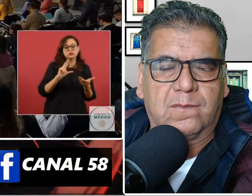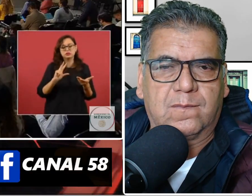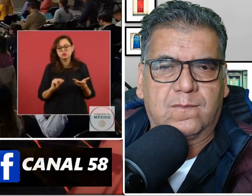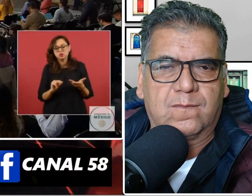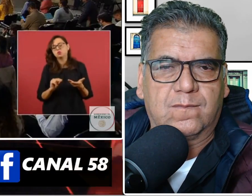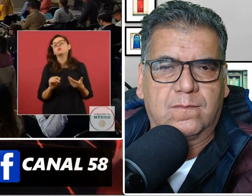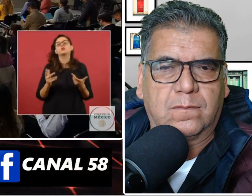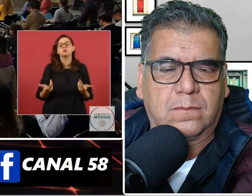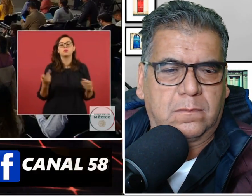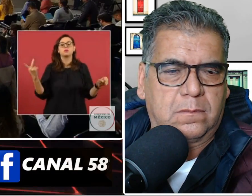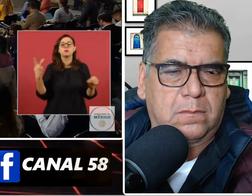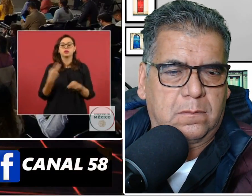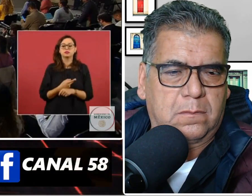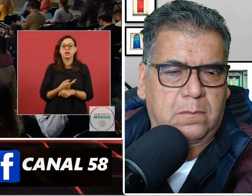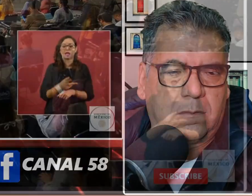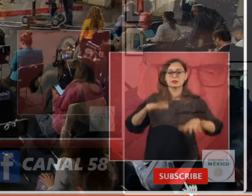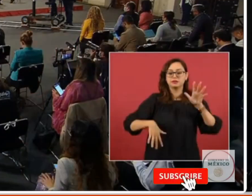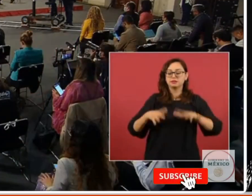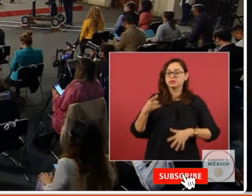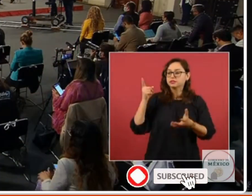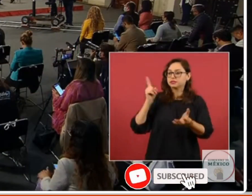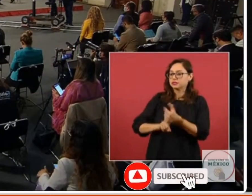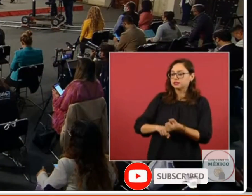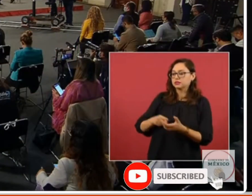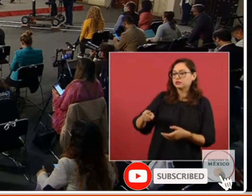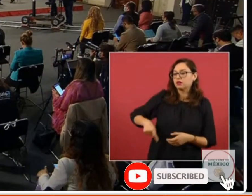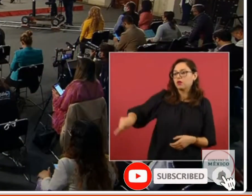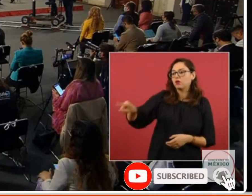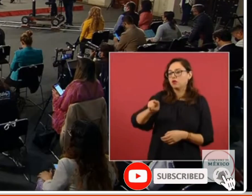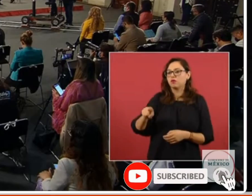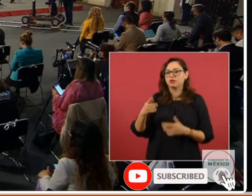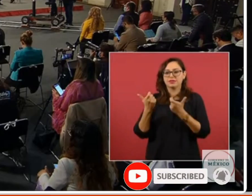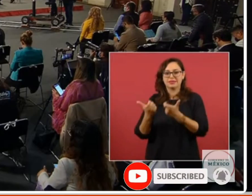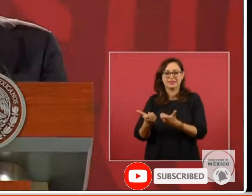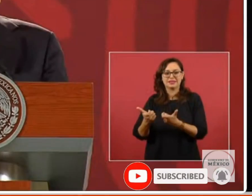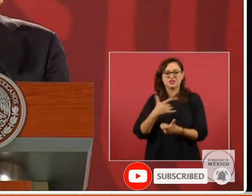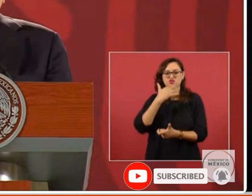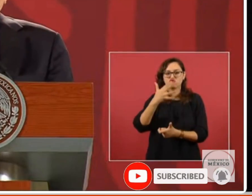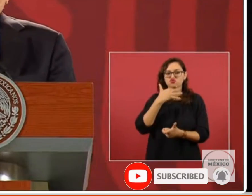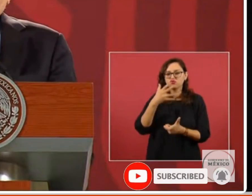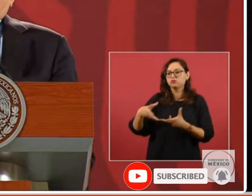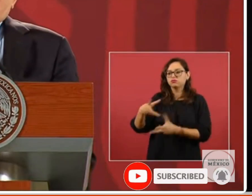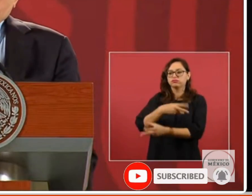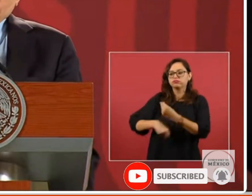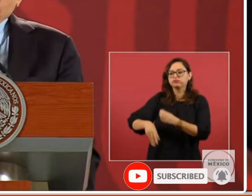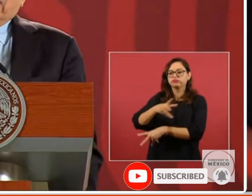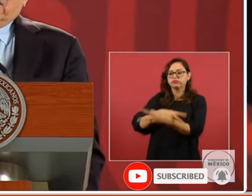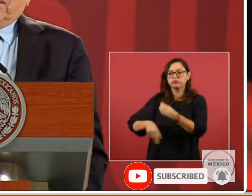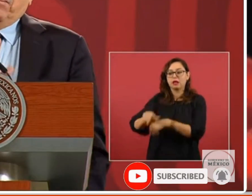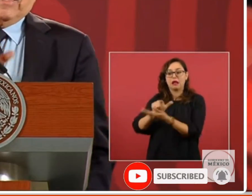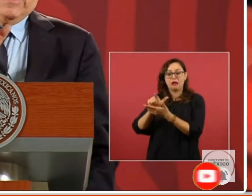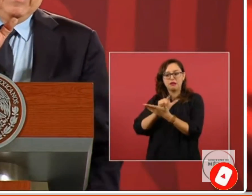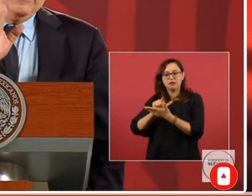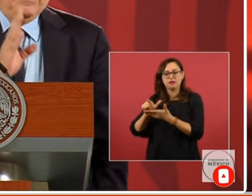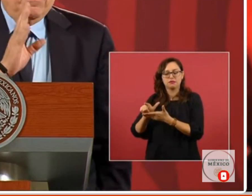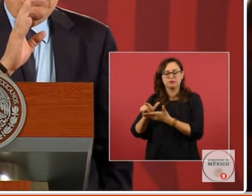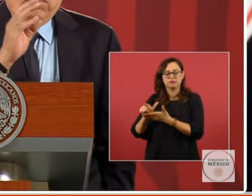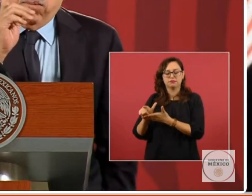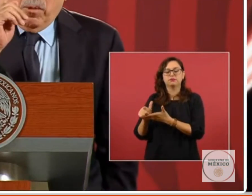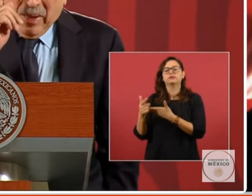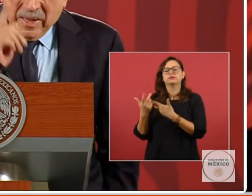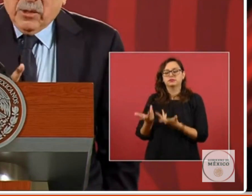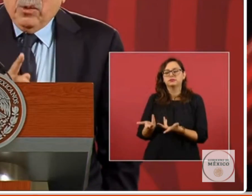personas expuestas políticamente, o sea, todos nosotros, todo el gobierno, para empezar, y más que